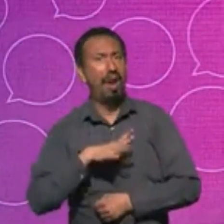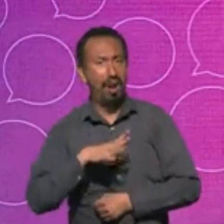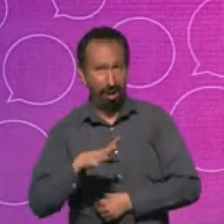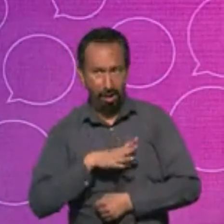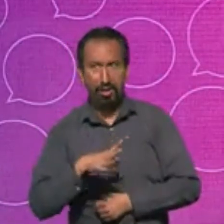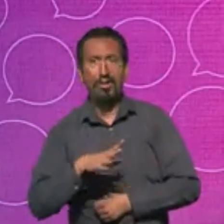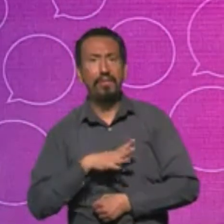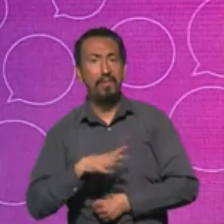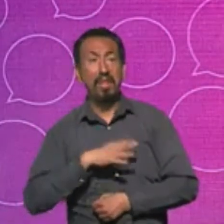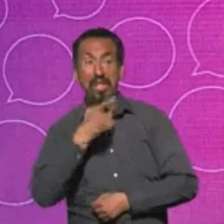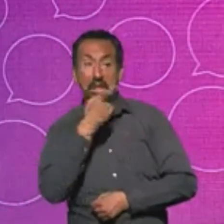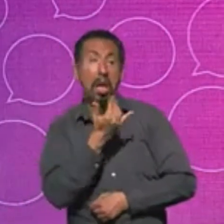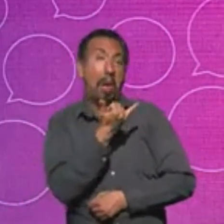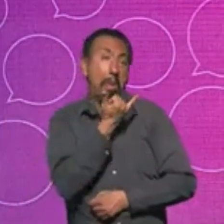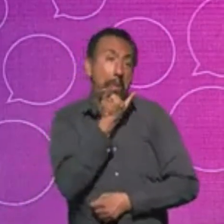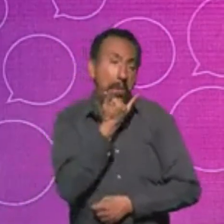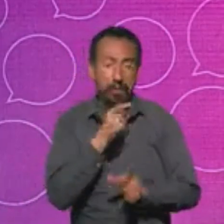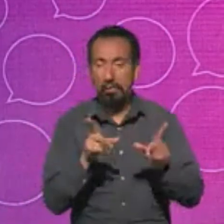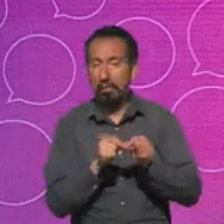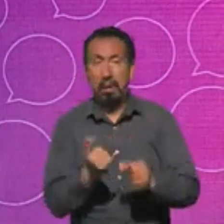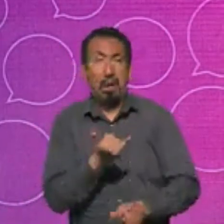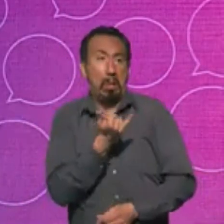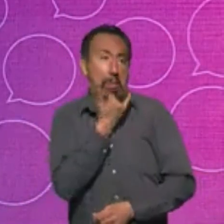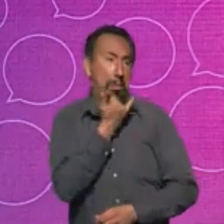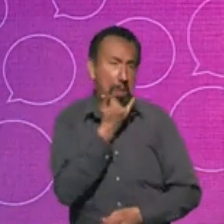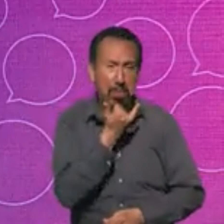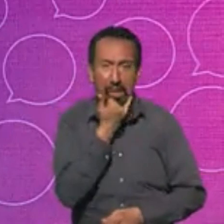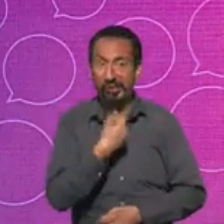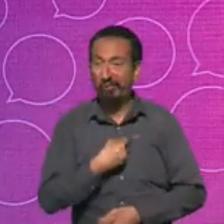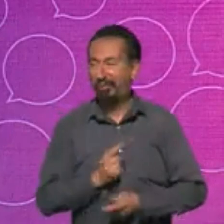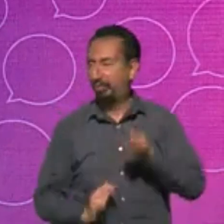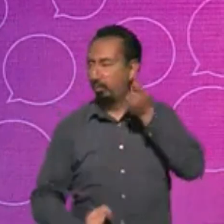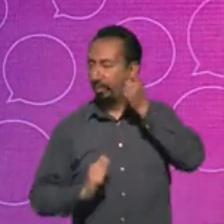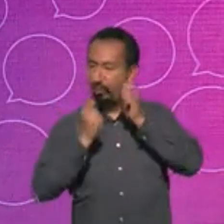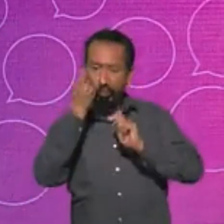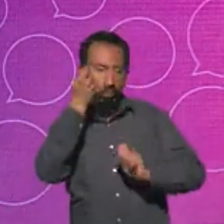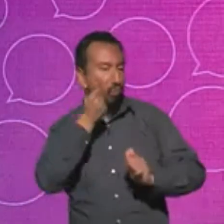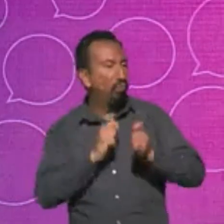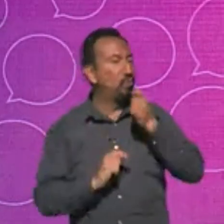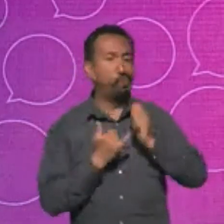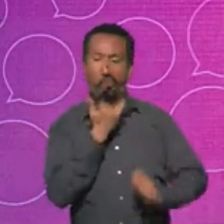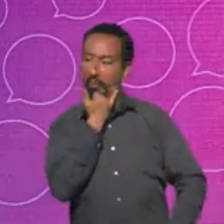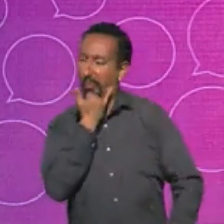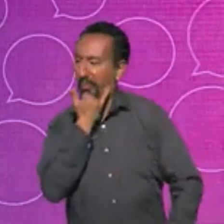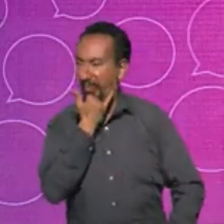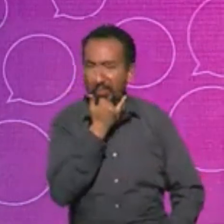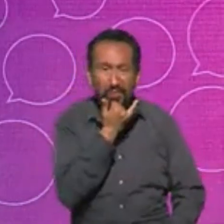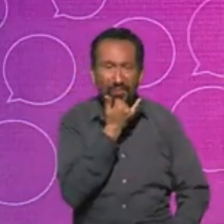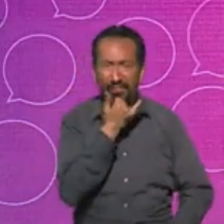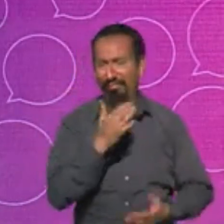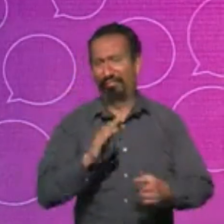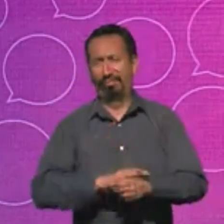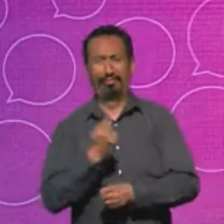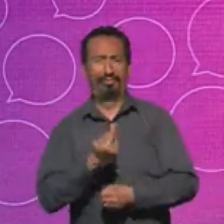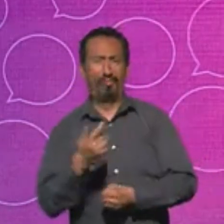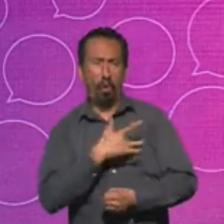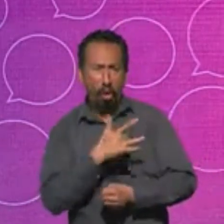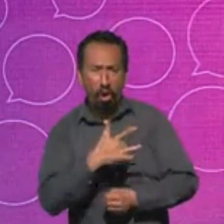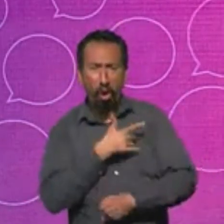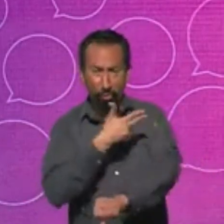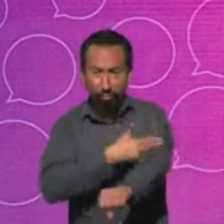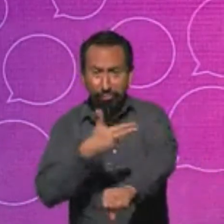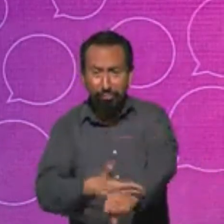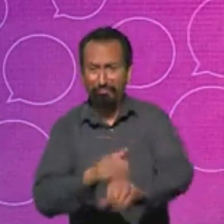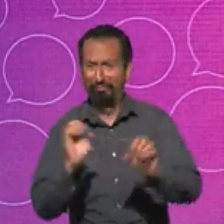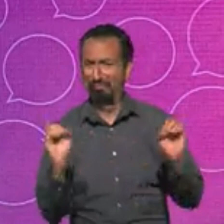palabras quisieron disculparse muy mala muy forzados Por cierto porque no no les nació del corazón y de su responsabilidad